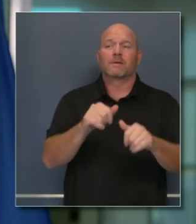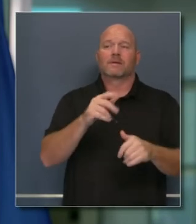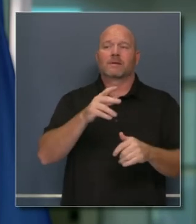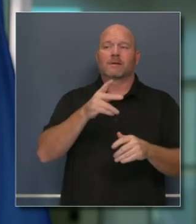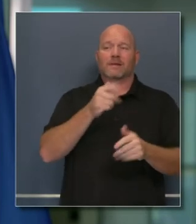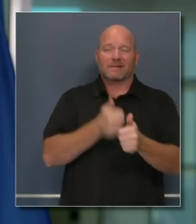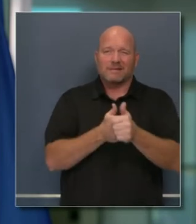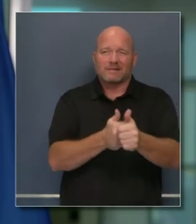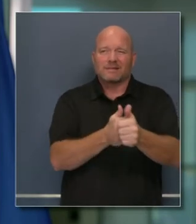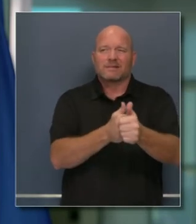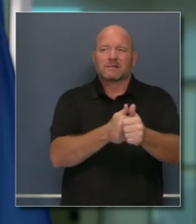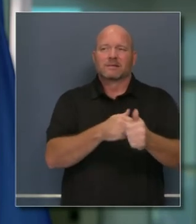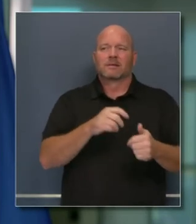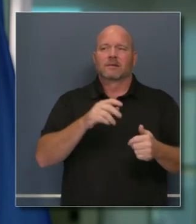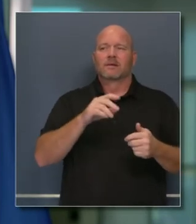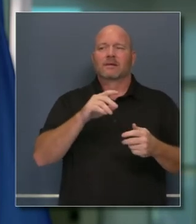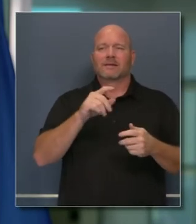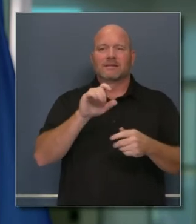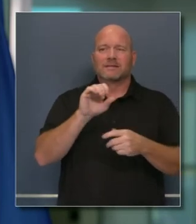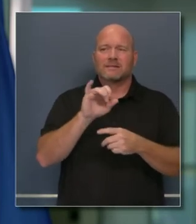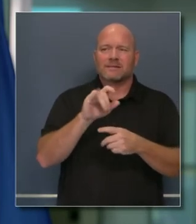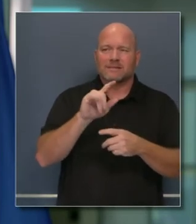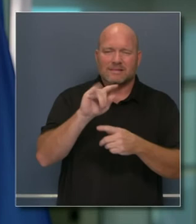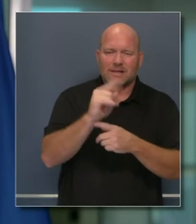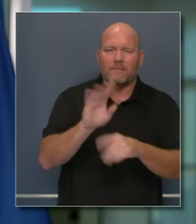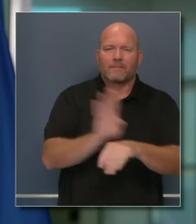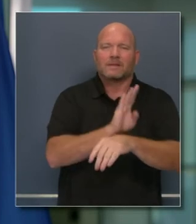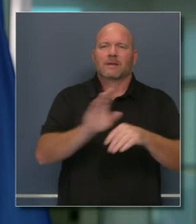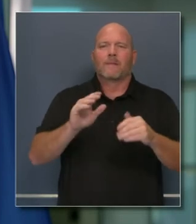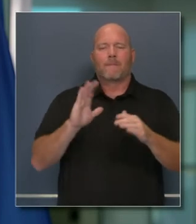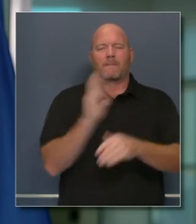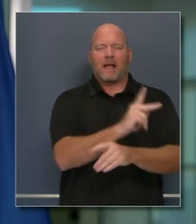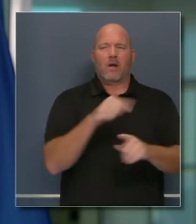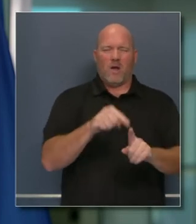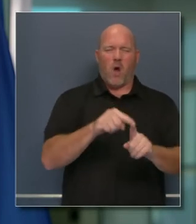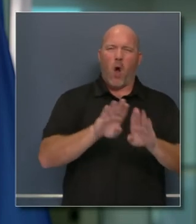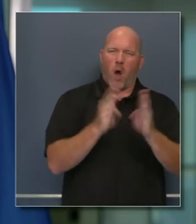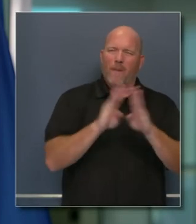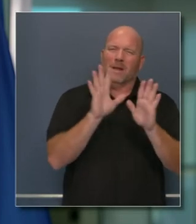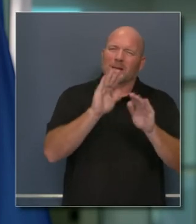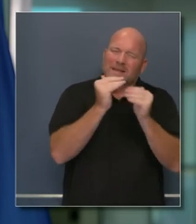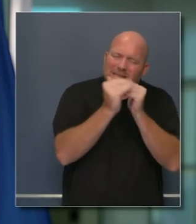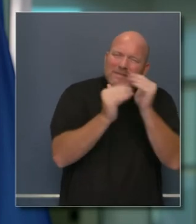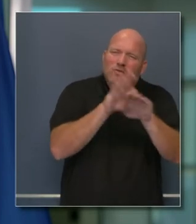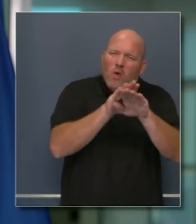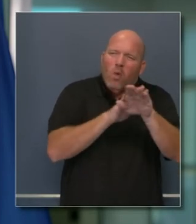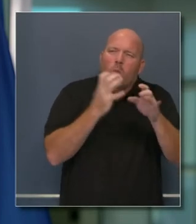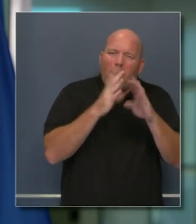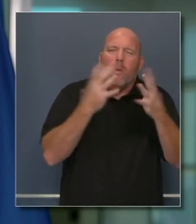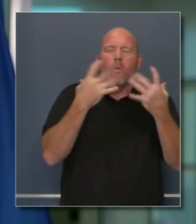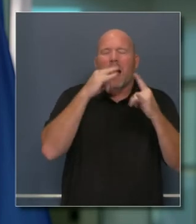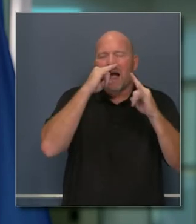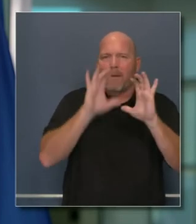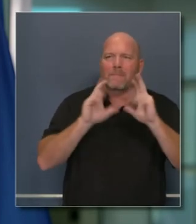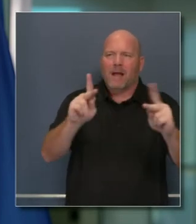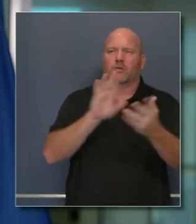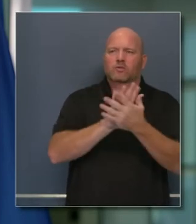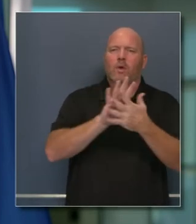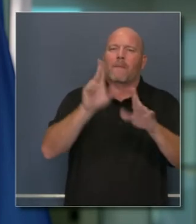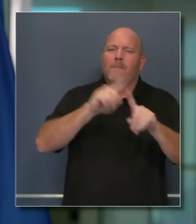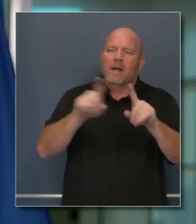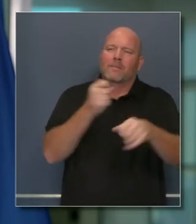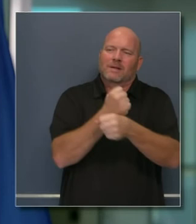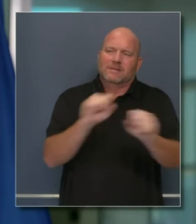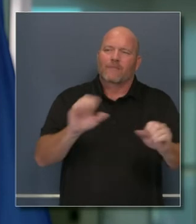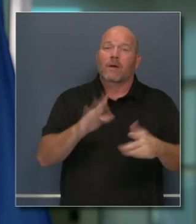Manteniéndose sobre este curso, podremos reabrir pronto los negocios, podremos llevar a los niños a la escuela también de